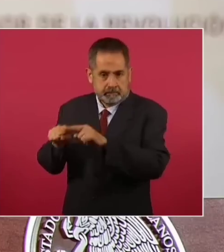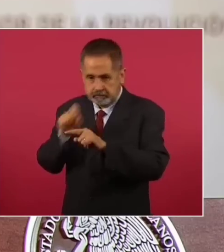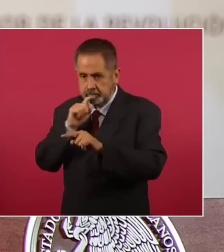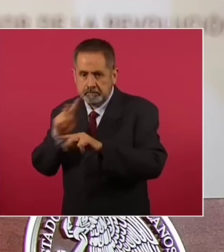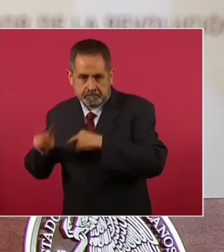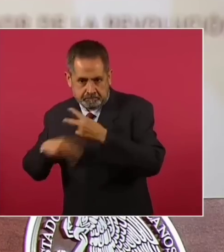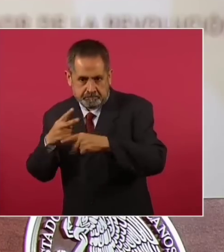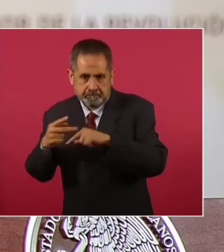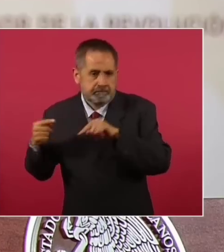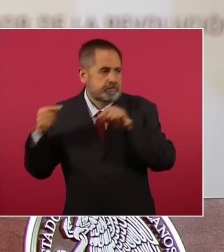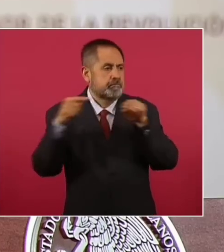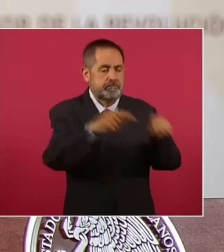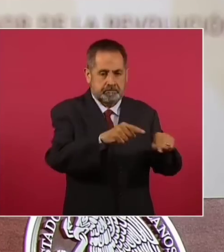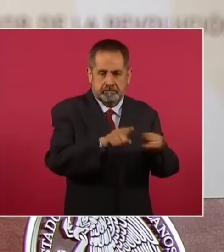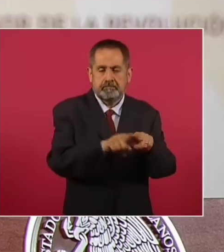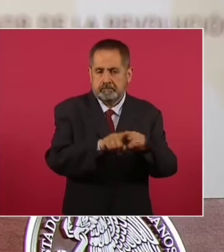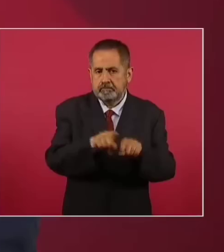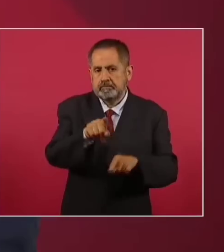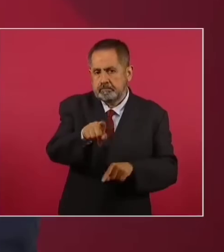Nacional, y